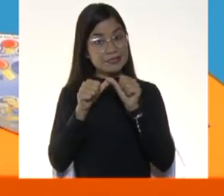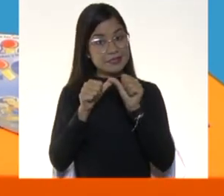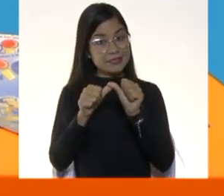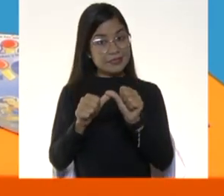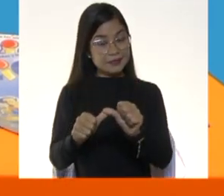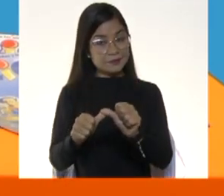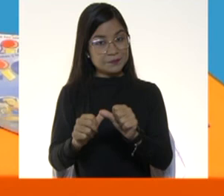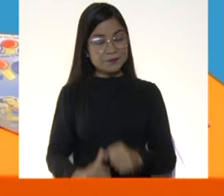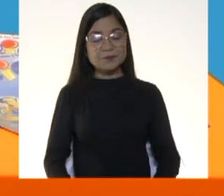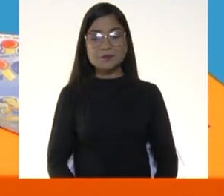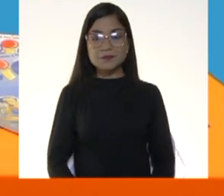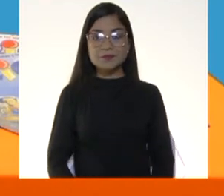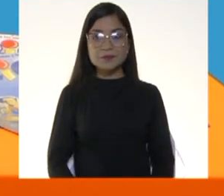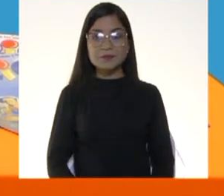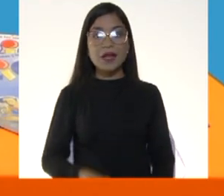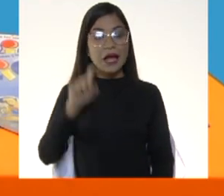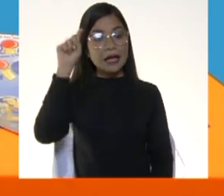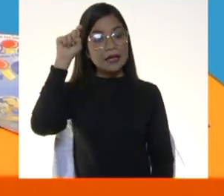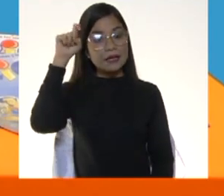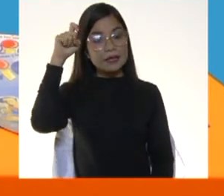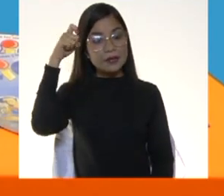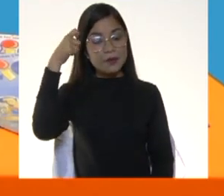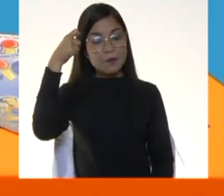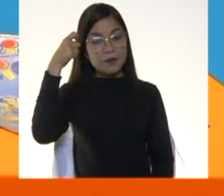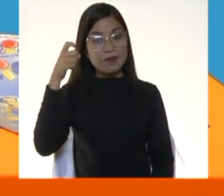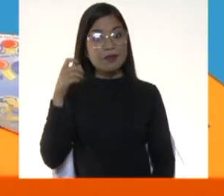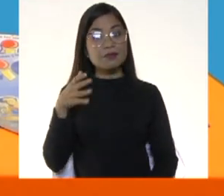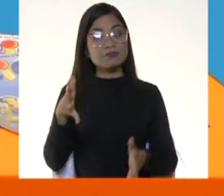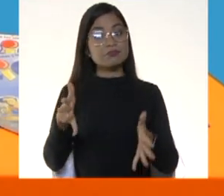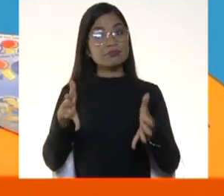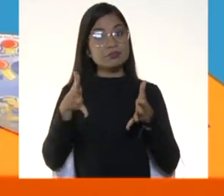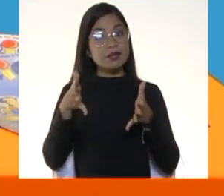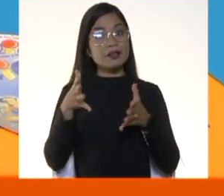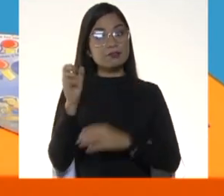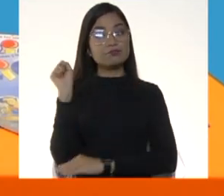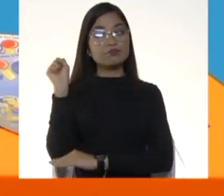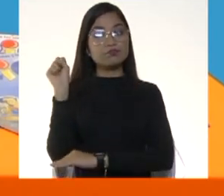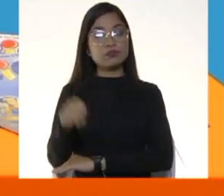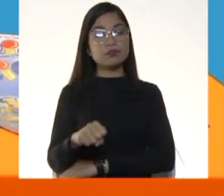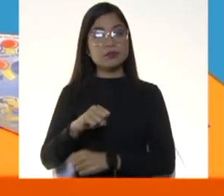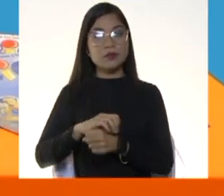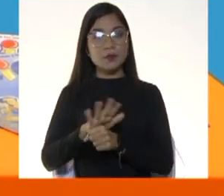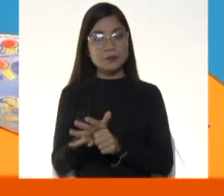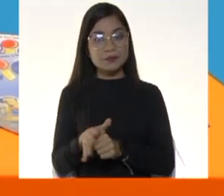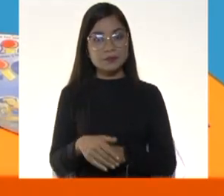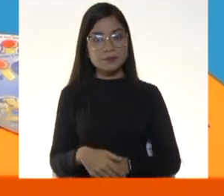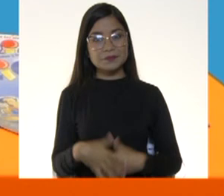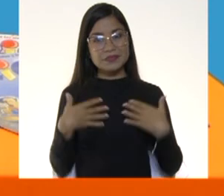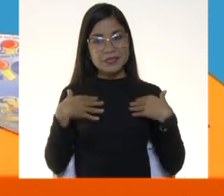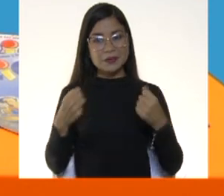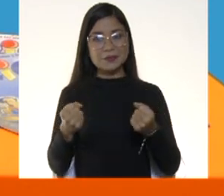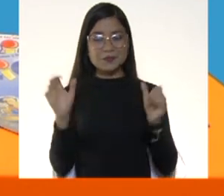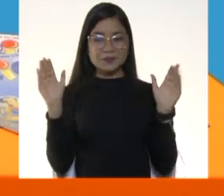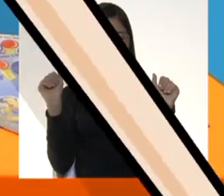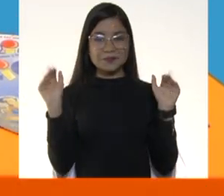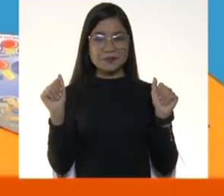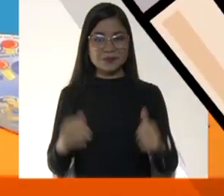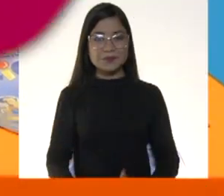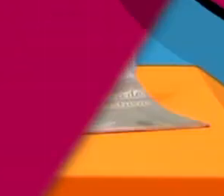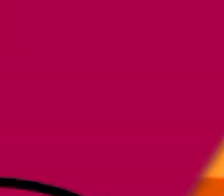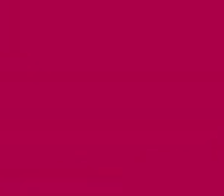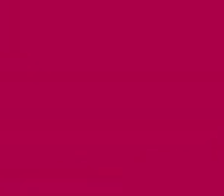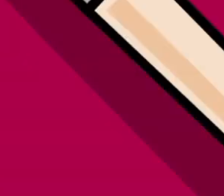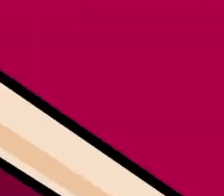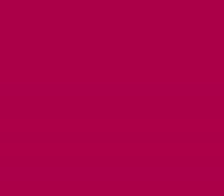utilizando. Recuerda que es ganarle la batalla al virus. ¡Salud, amigos! ¡Hasta la próxima!